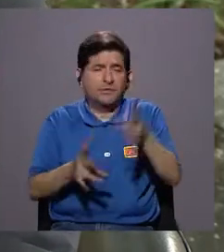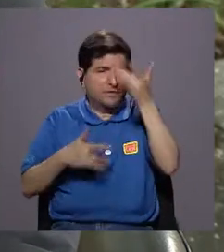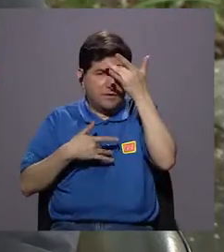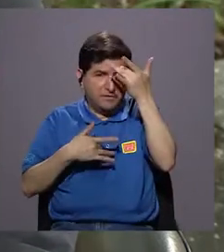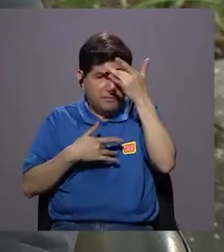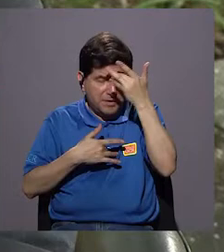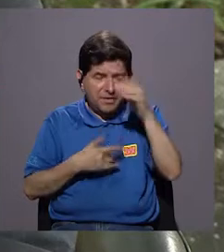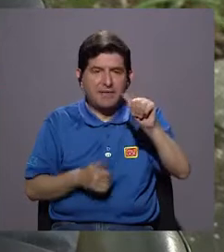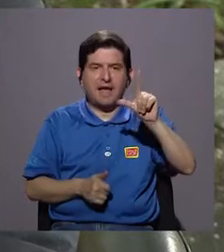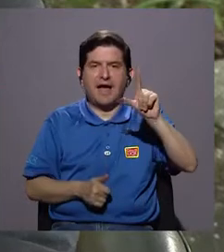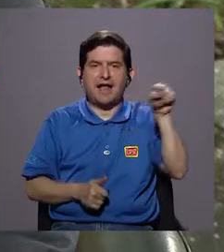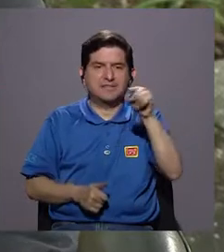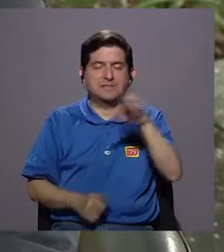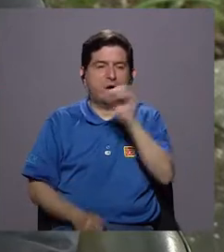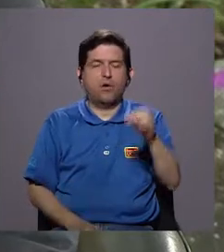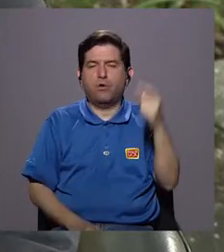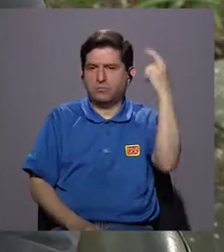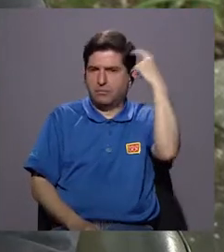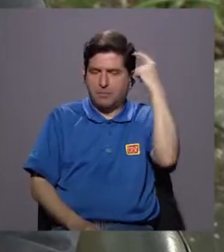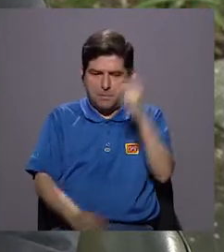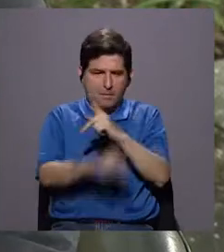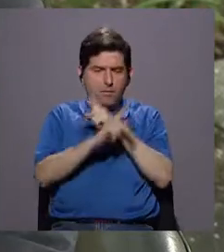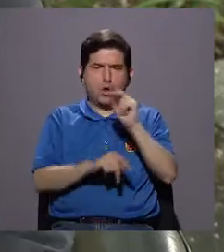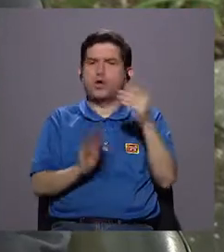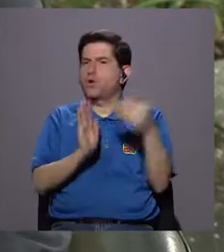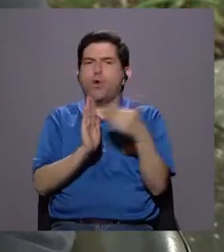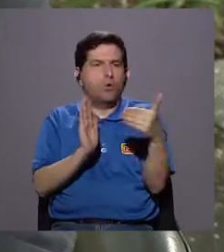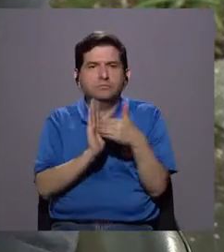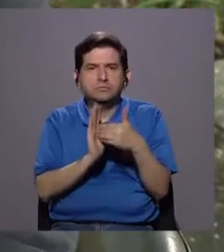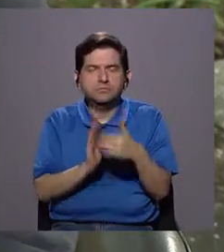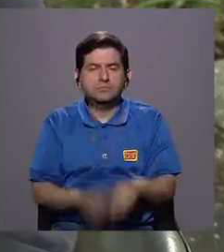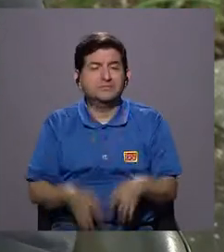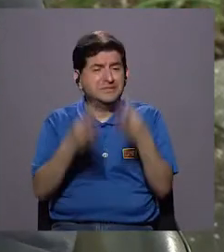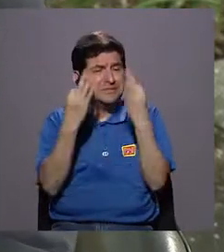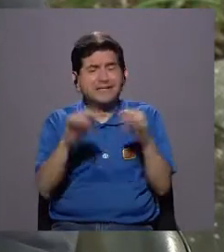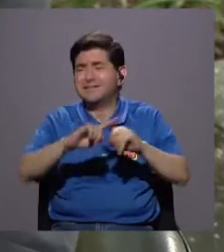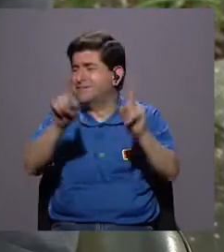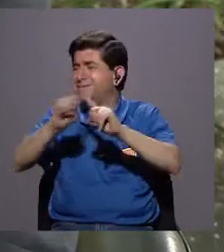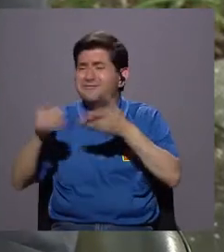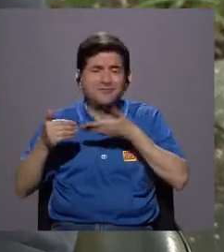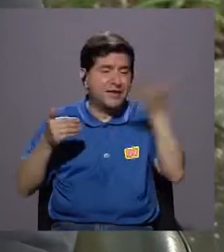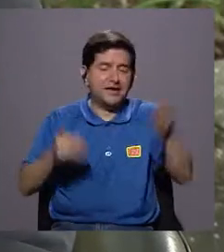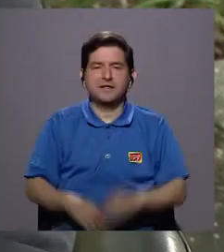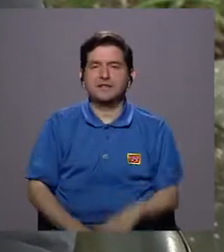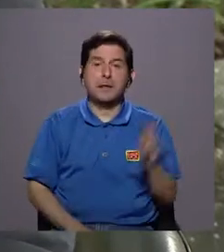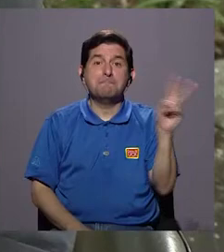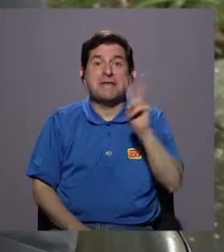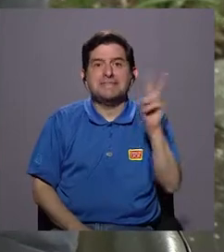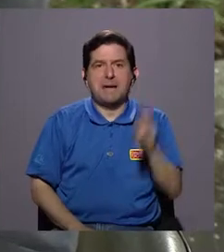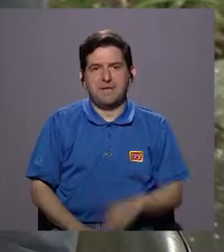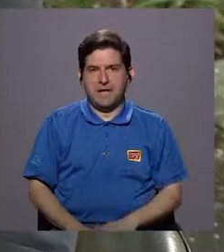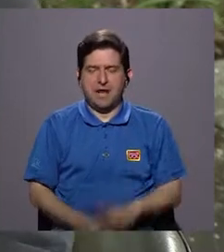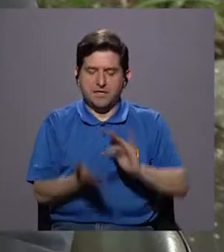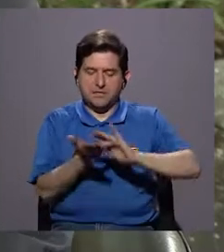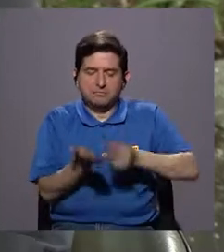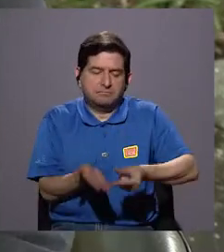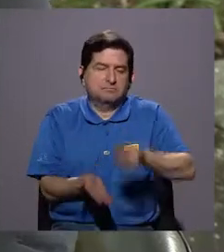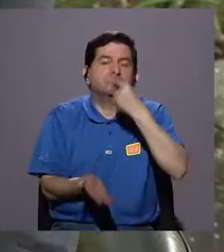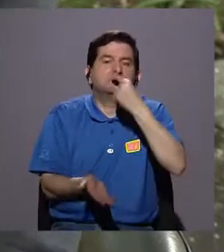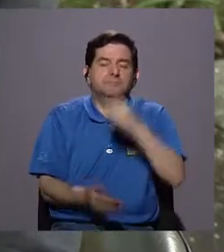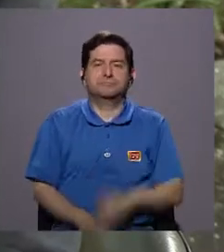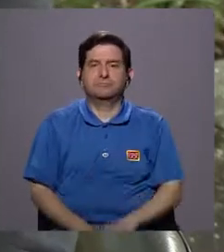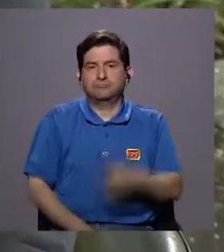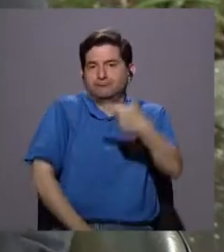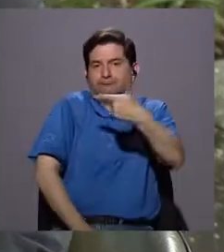Alzheimer o que nuestro cerebro se proteja y que nunca tengamos un deterioro? Y se han intentado un montón de cosas, vitaminas, medicamentos,